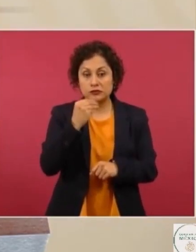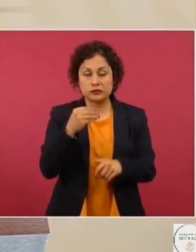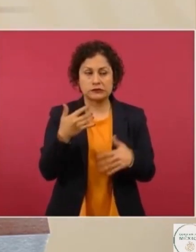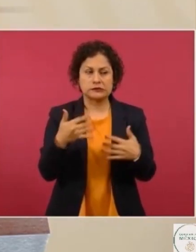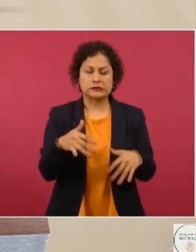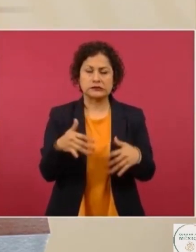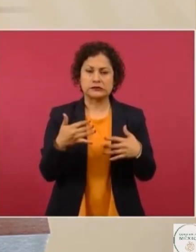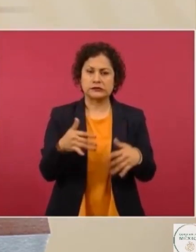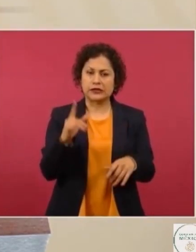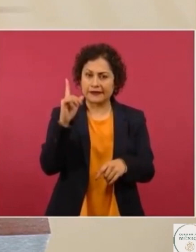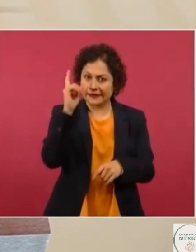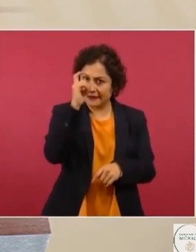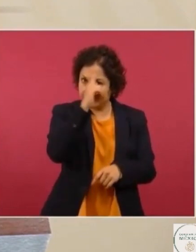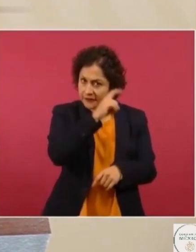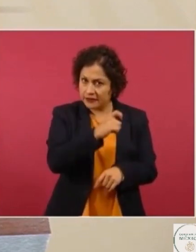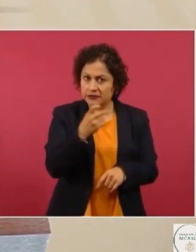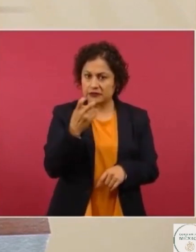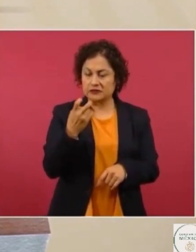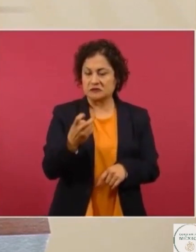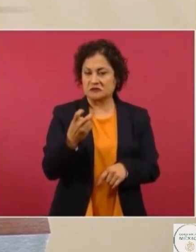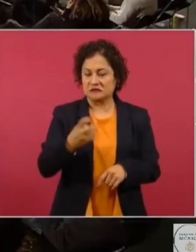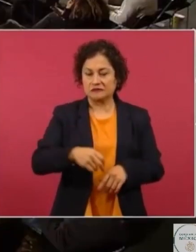más.